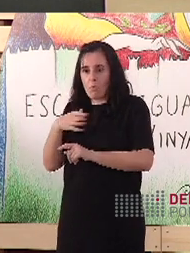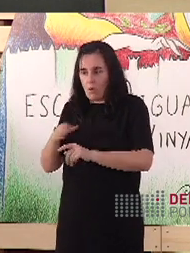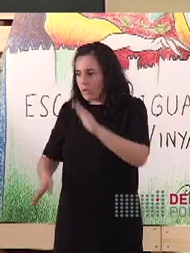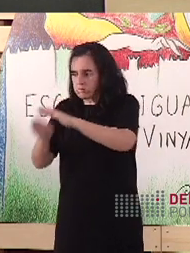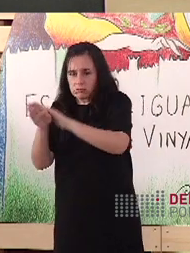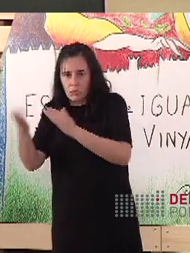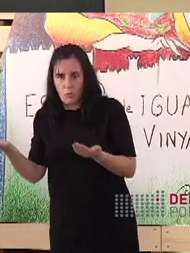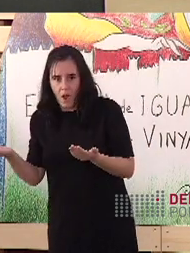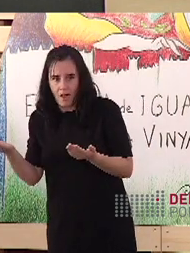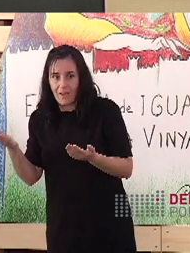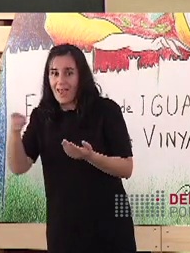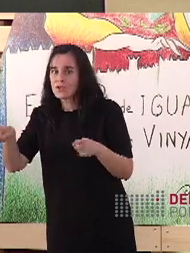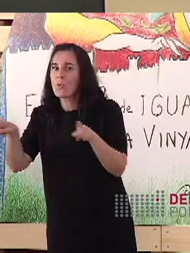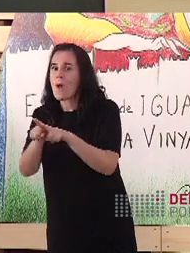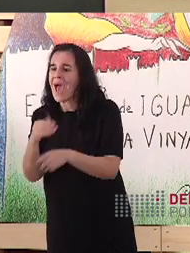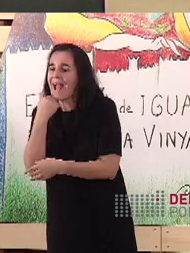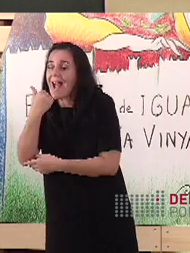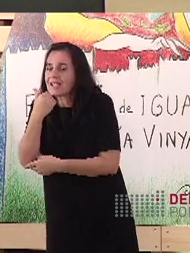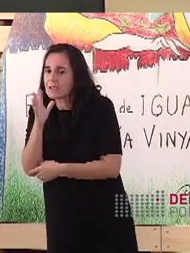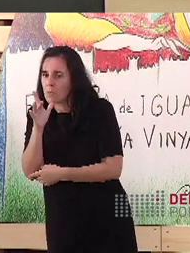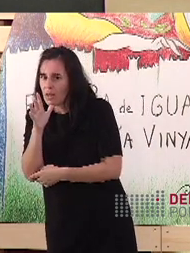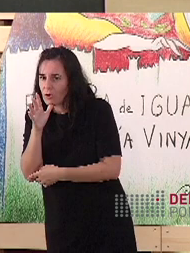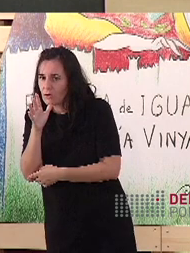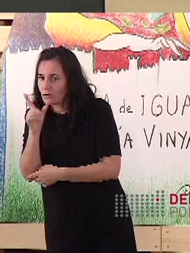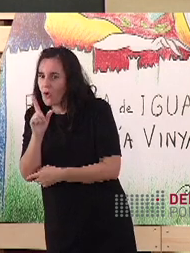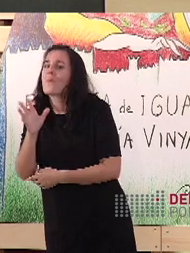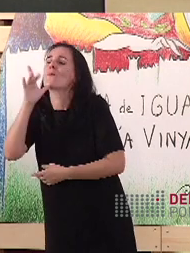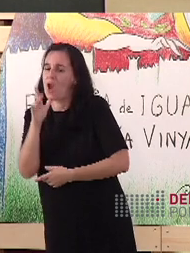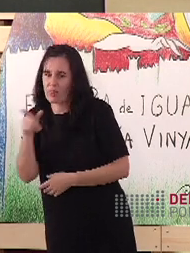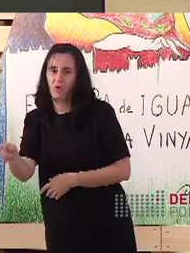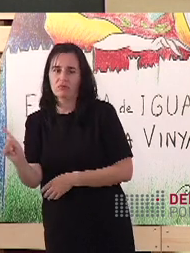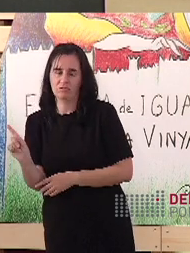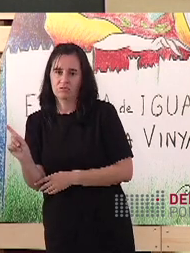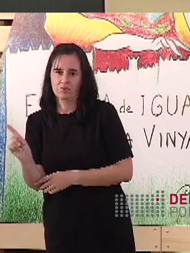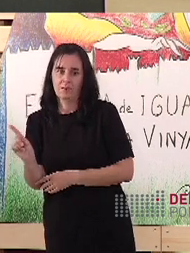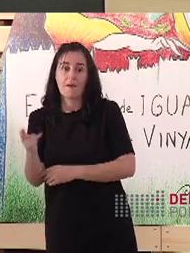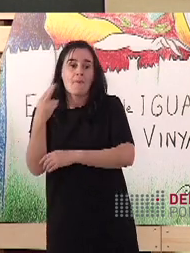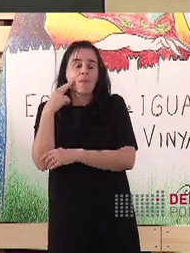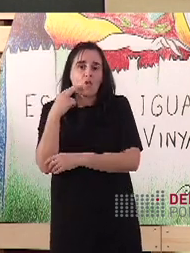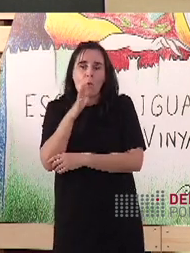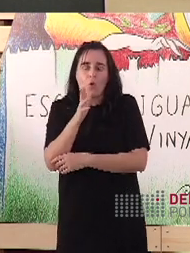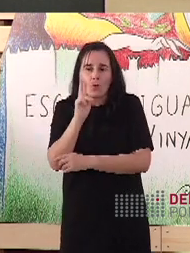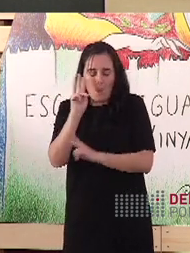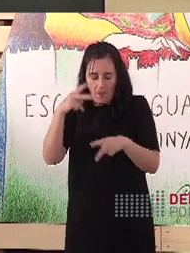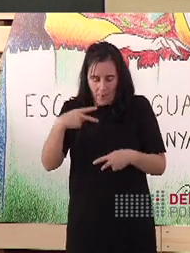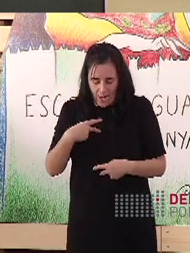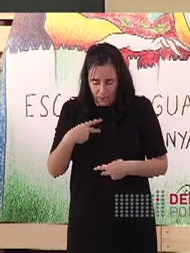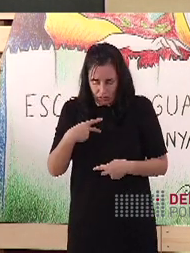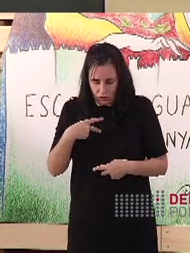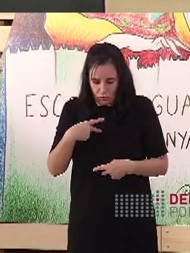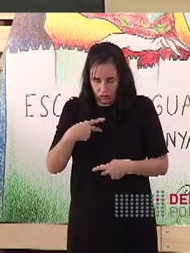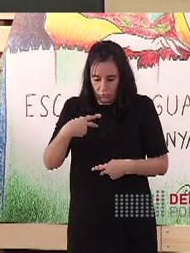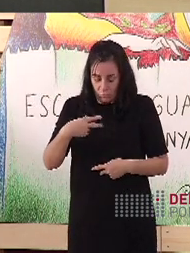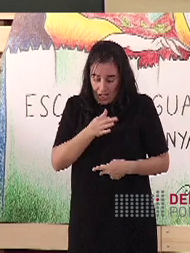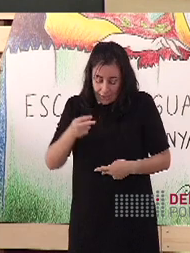a ser casi una violación. Eso es una violación. Y el miedo a vernos y a reconocernos